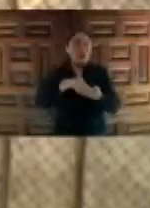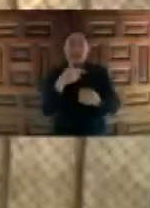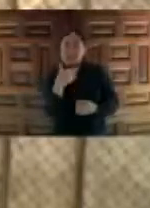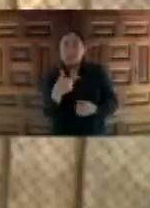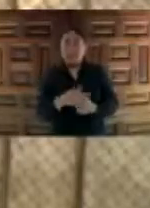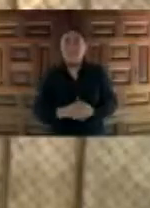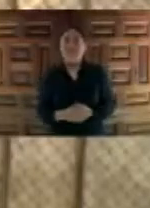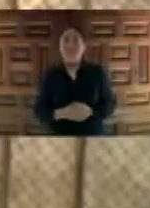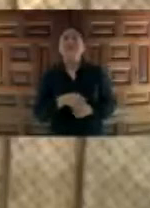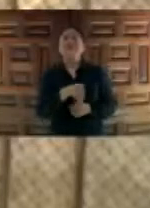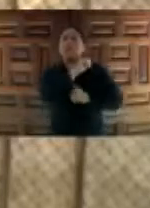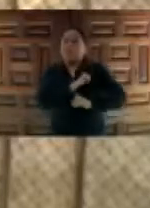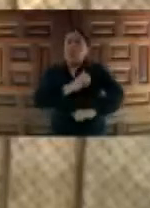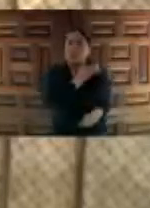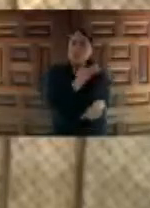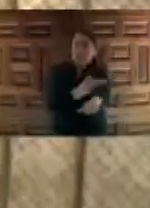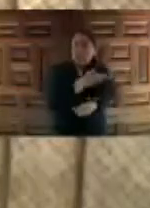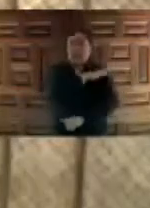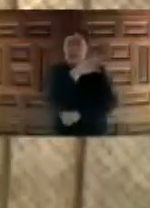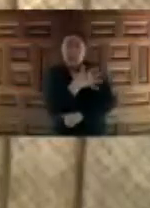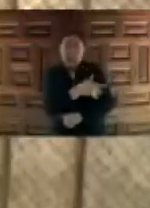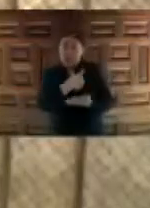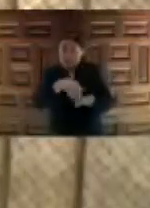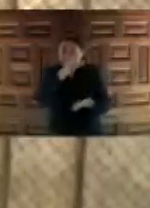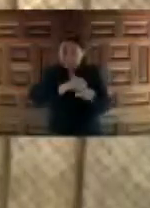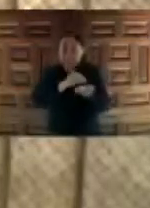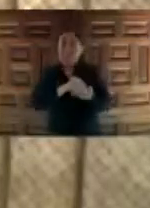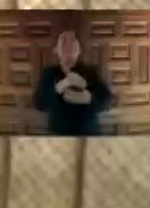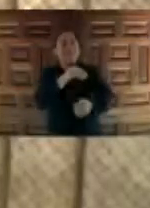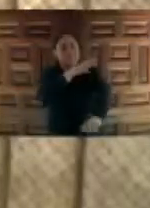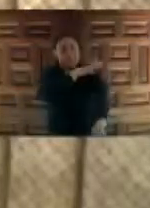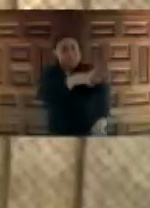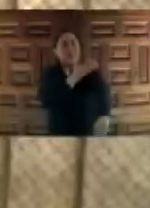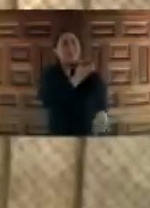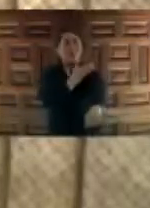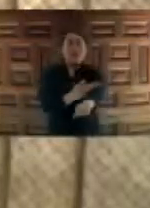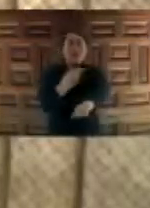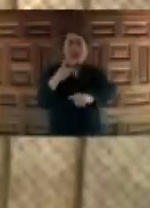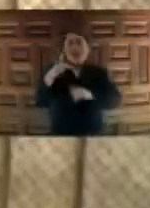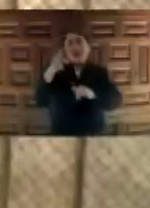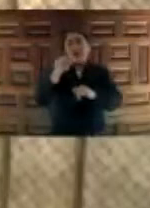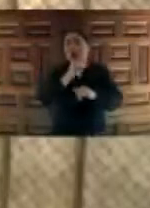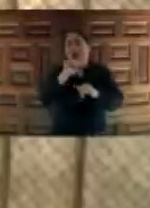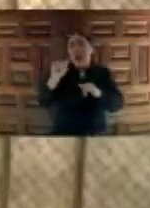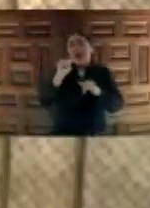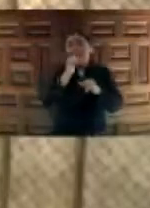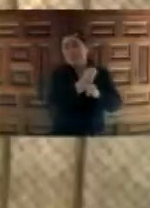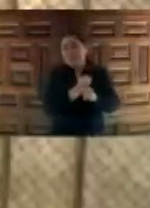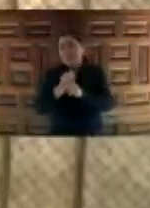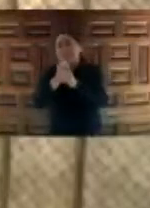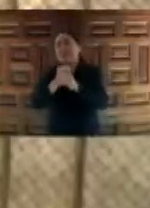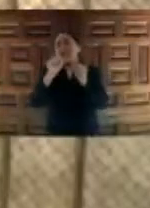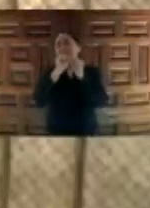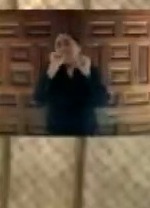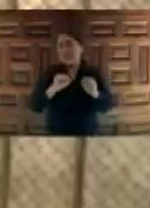2007. Ha sido coordinadora general y es actualmente coordinadora general del Laboratorio de Análisis Institucional del